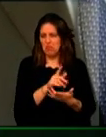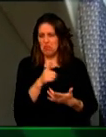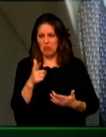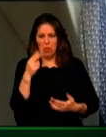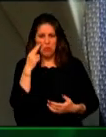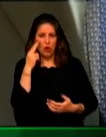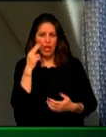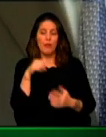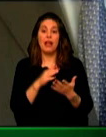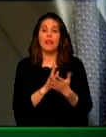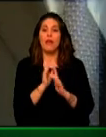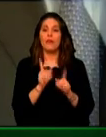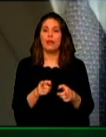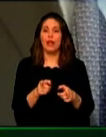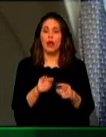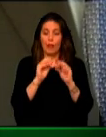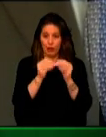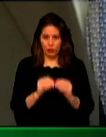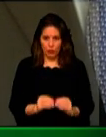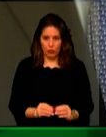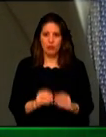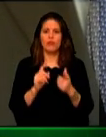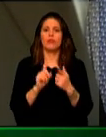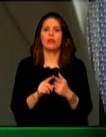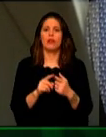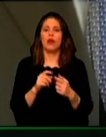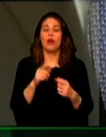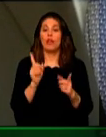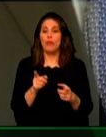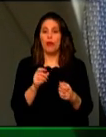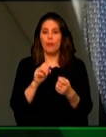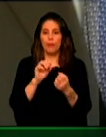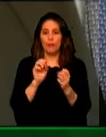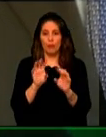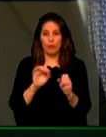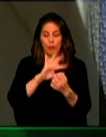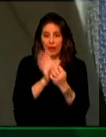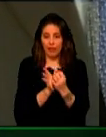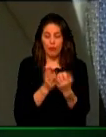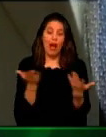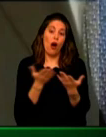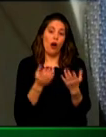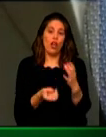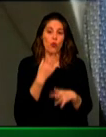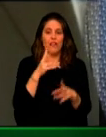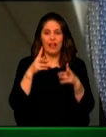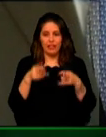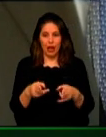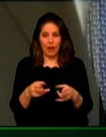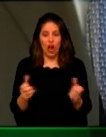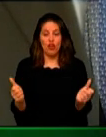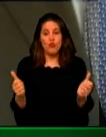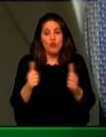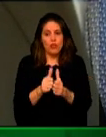ha sido así también para el presupuesto, ha sido para la pandemia, y ahora en esta nueva etapa nos juntamos